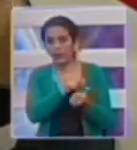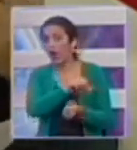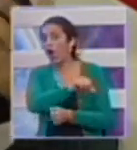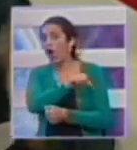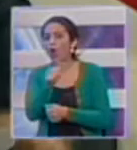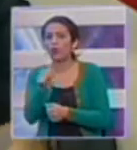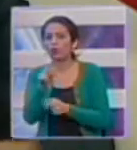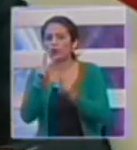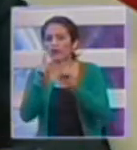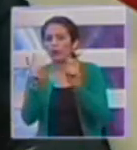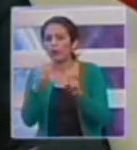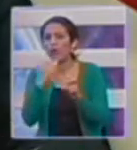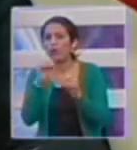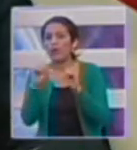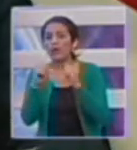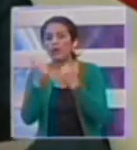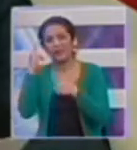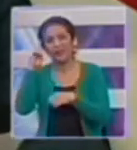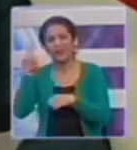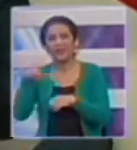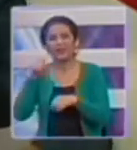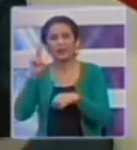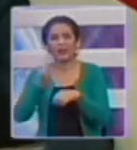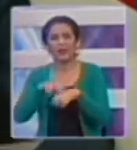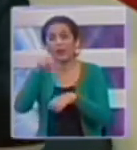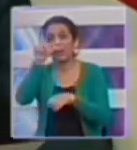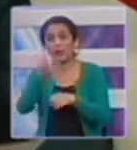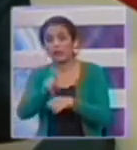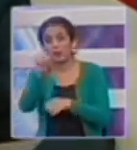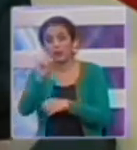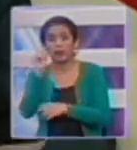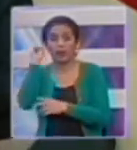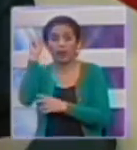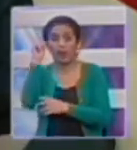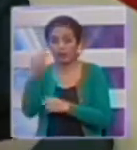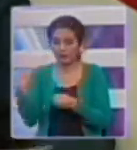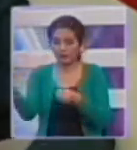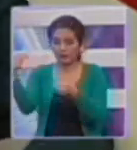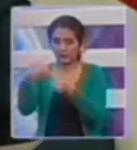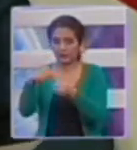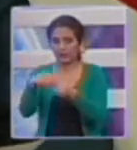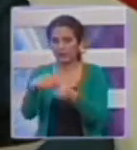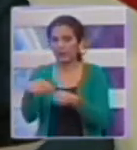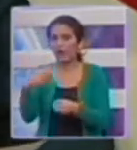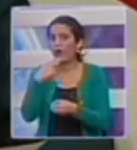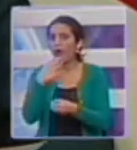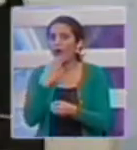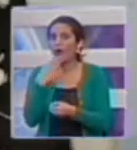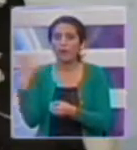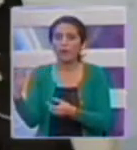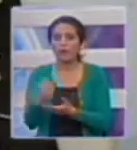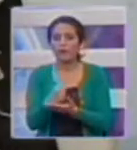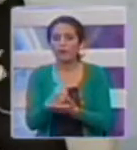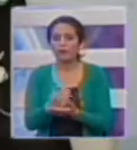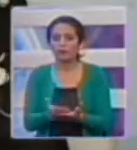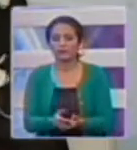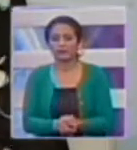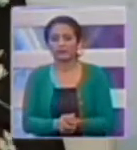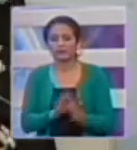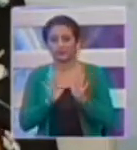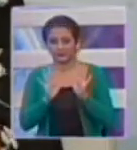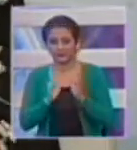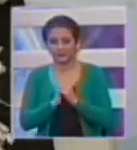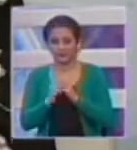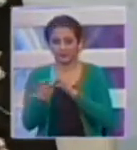ustedes justamente para lograr captar la mayor cantidad de curules en la Asamblea? Bueno, y si me permite ir más allá, yo le diría, no